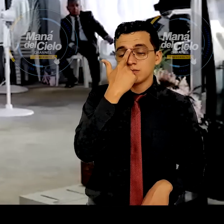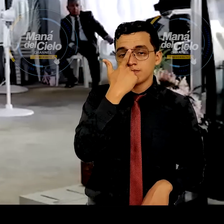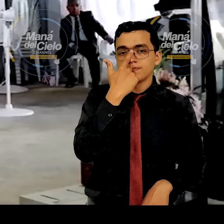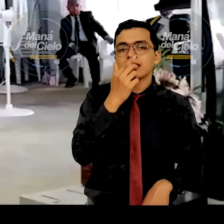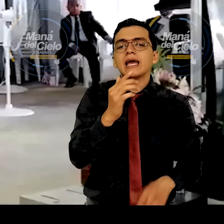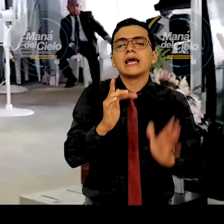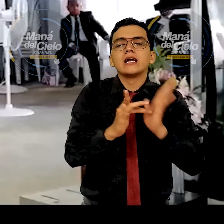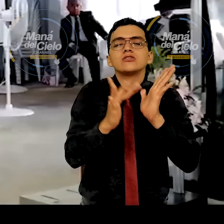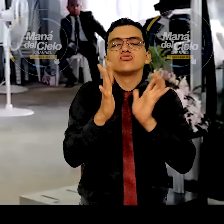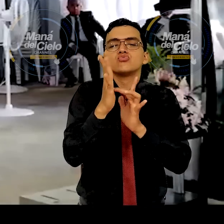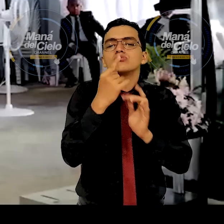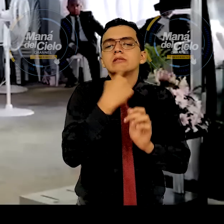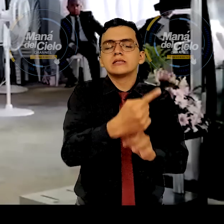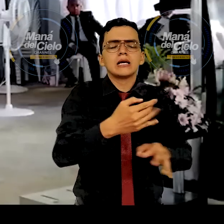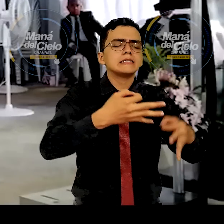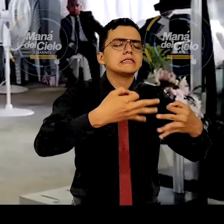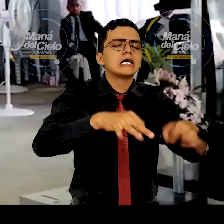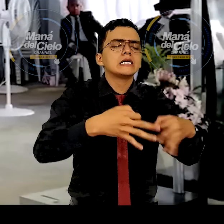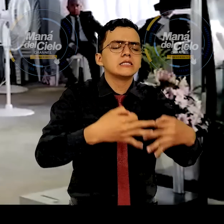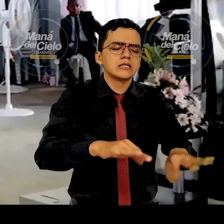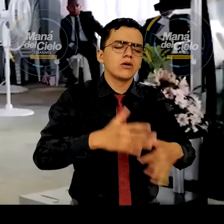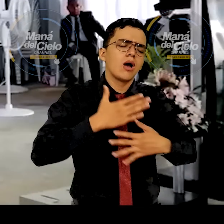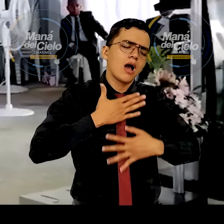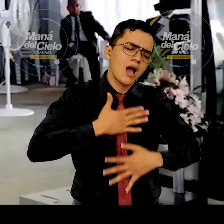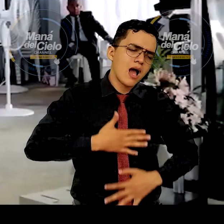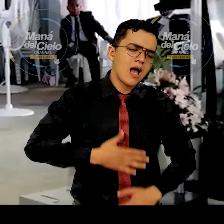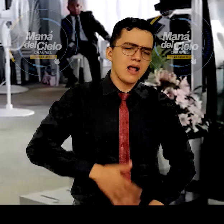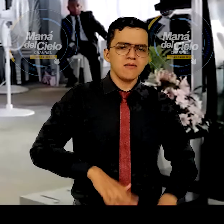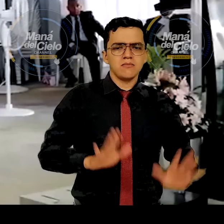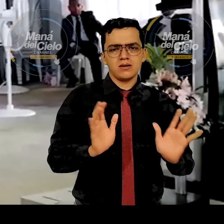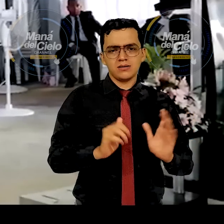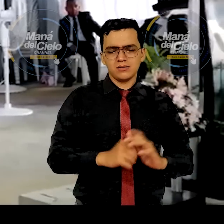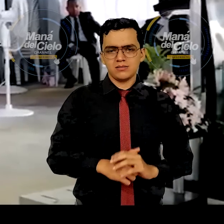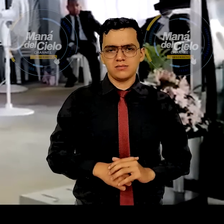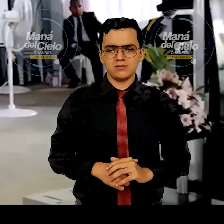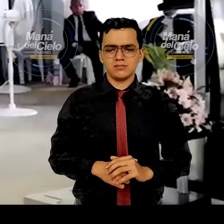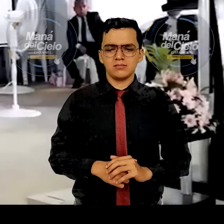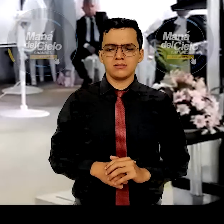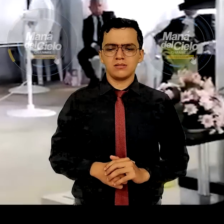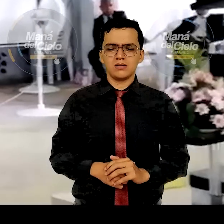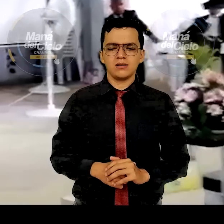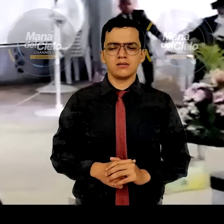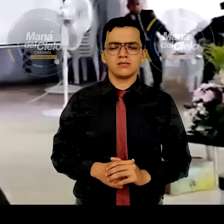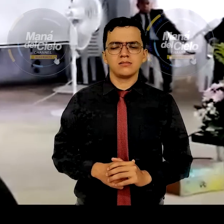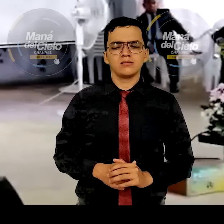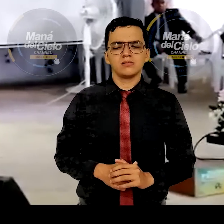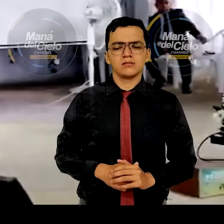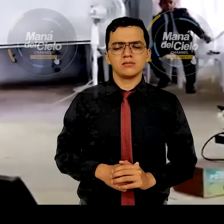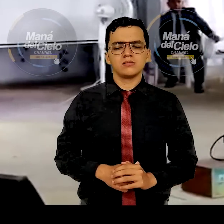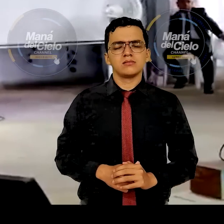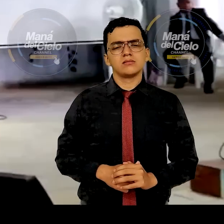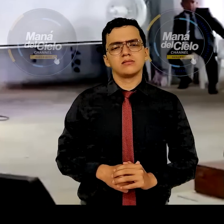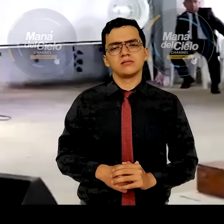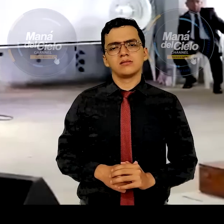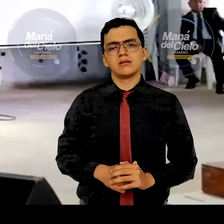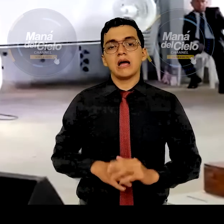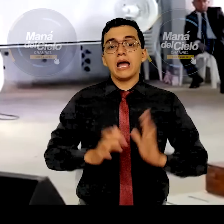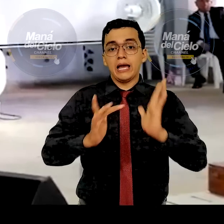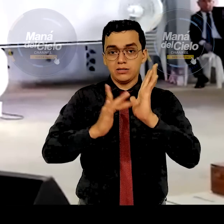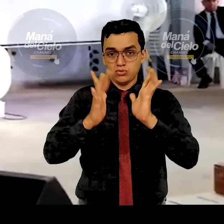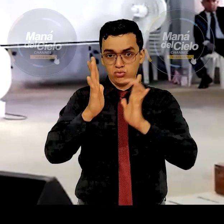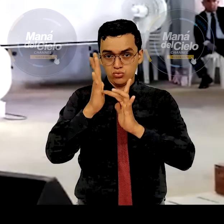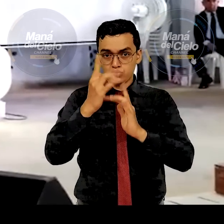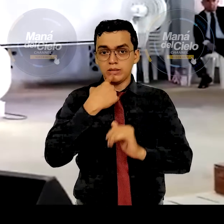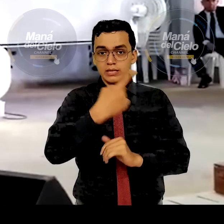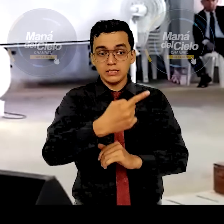La pregunta de Jesús no es, de todos modos ustedes, ¿por qué no se van a, se escapan al monte y se